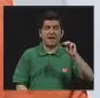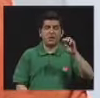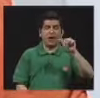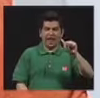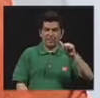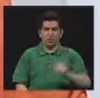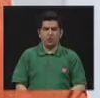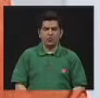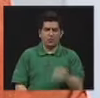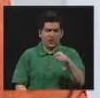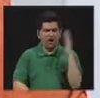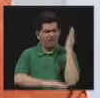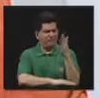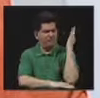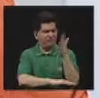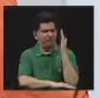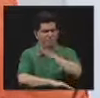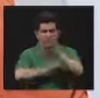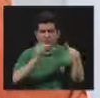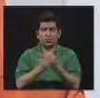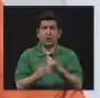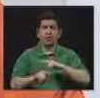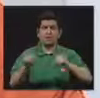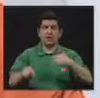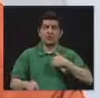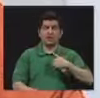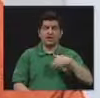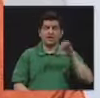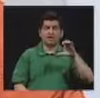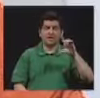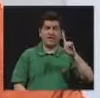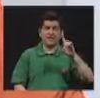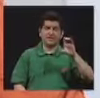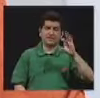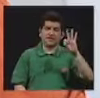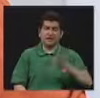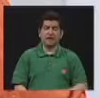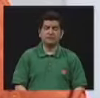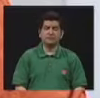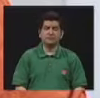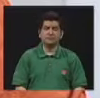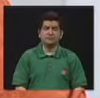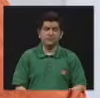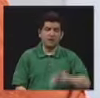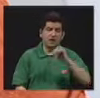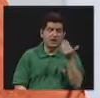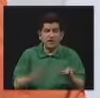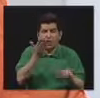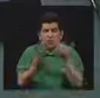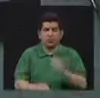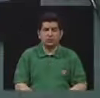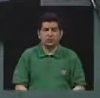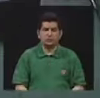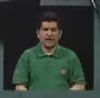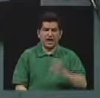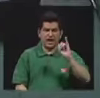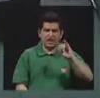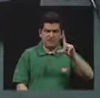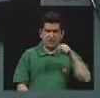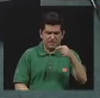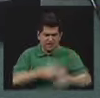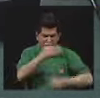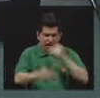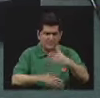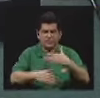tenemos hoteles en Manuel Antonio, por ejemplo, que talaron todo y tienen CST. Y también pasaba de otros, por